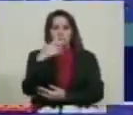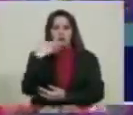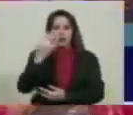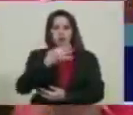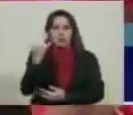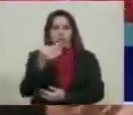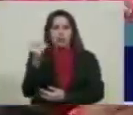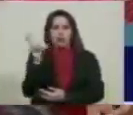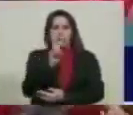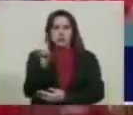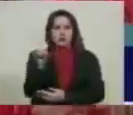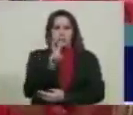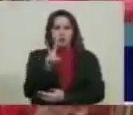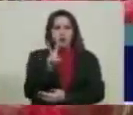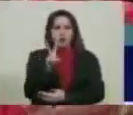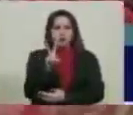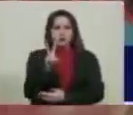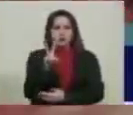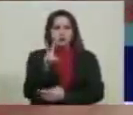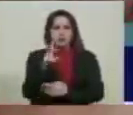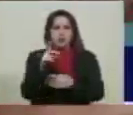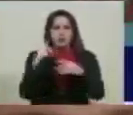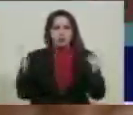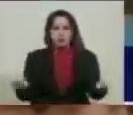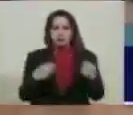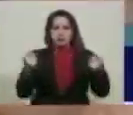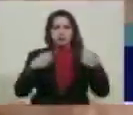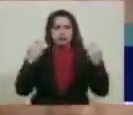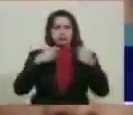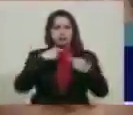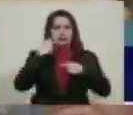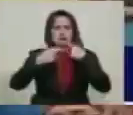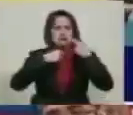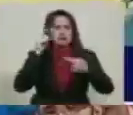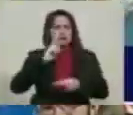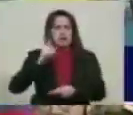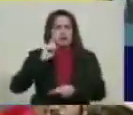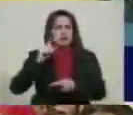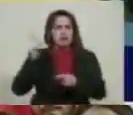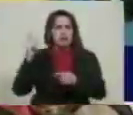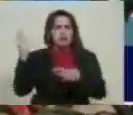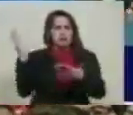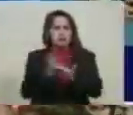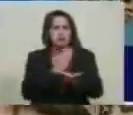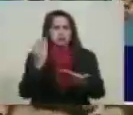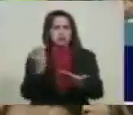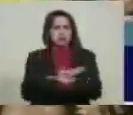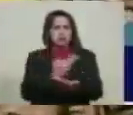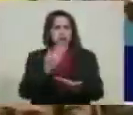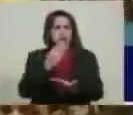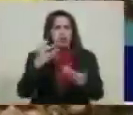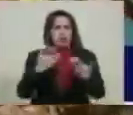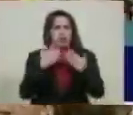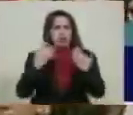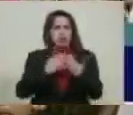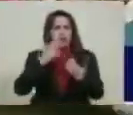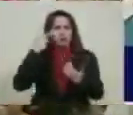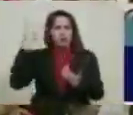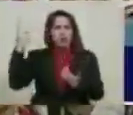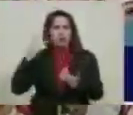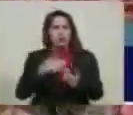Venezuela, a demoler tanta campaña de difamación, de mentira, tanta guerra psicológica.